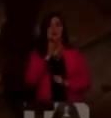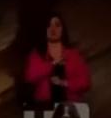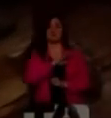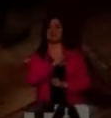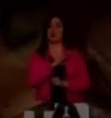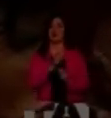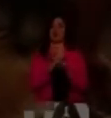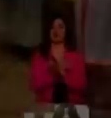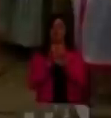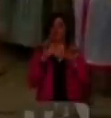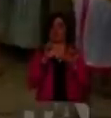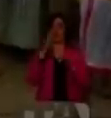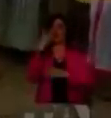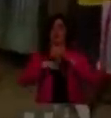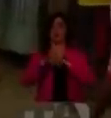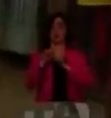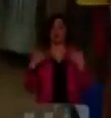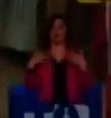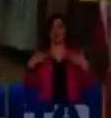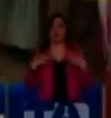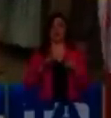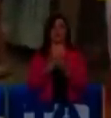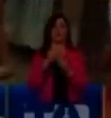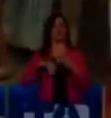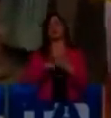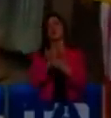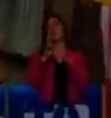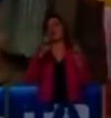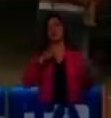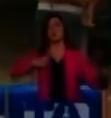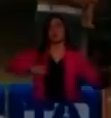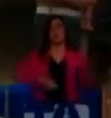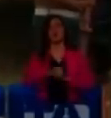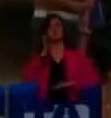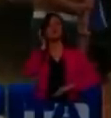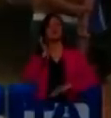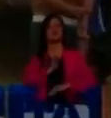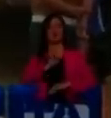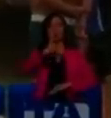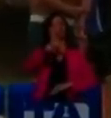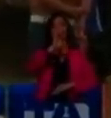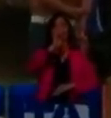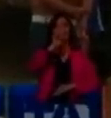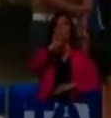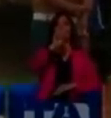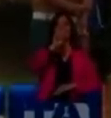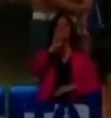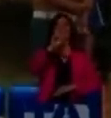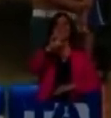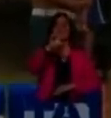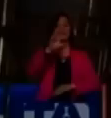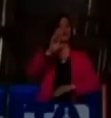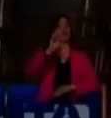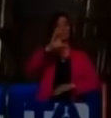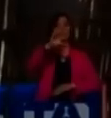agresor, está en libertad. Este es un nuevo caso de femicidio suscitado en el sector El Consuelo, en la vía La Costa. Una de cada tres mujeres ha